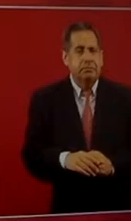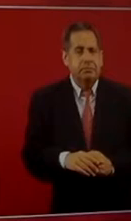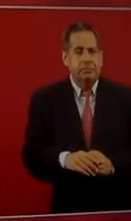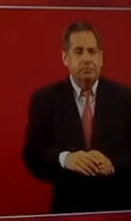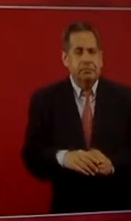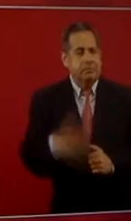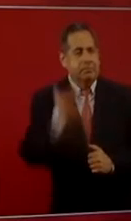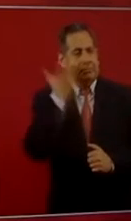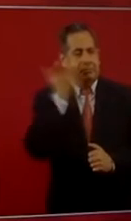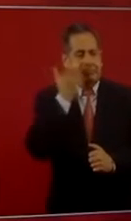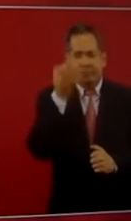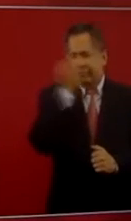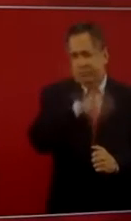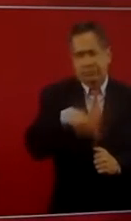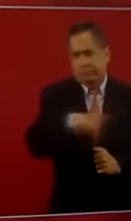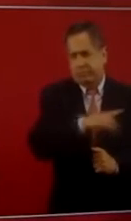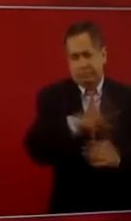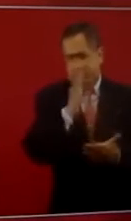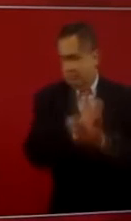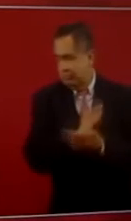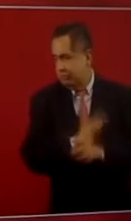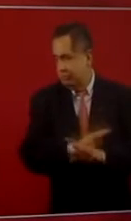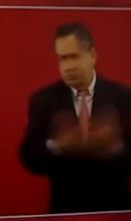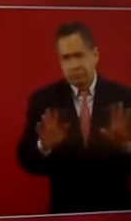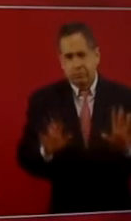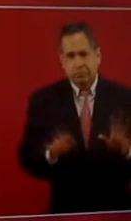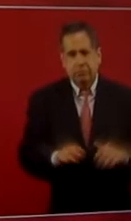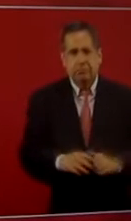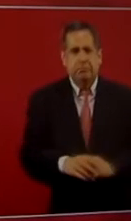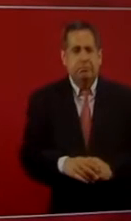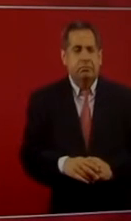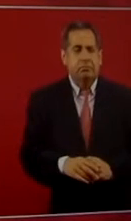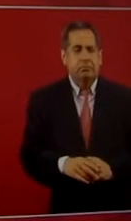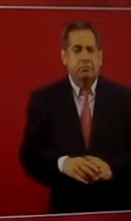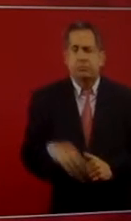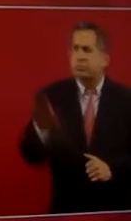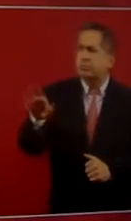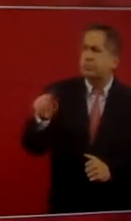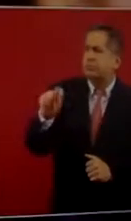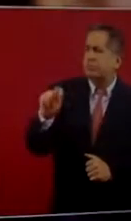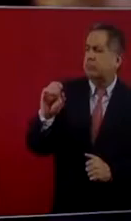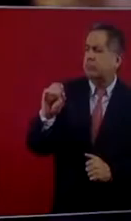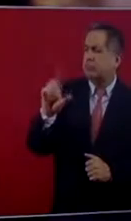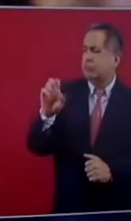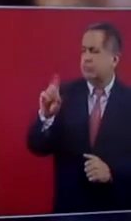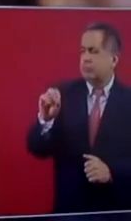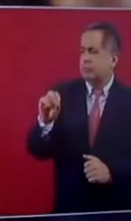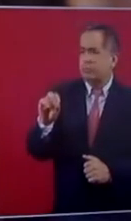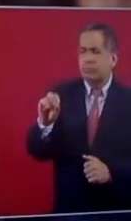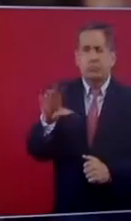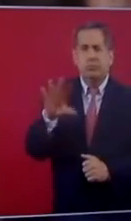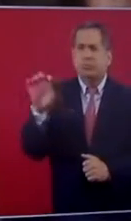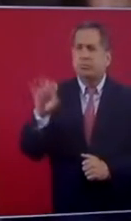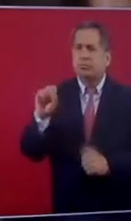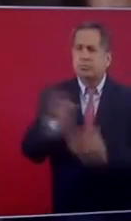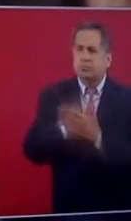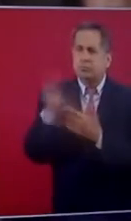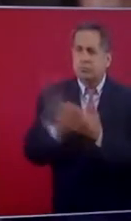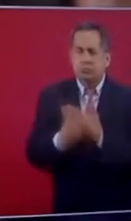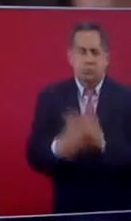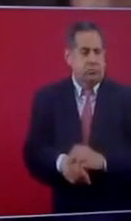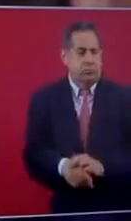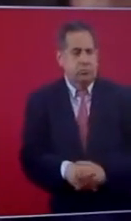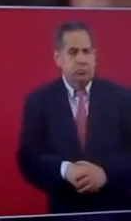de Michoacán. Fue hasta el 11 de mayo de 2017 cuando un juez federal le concedió